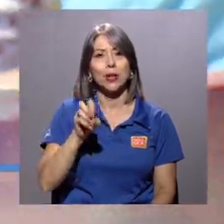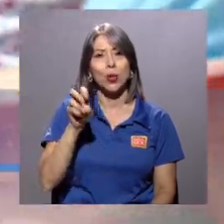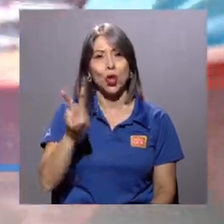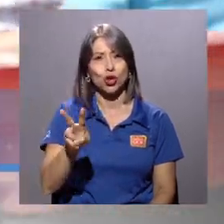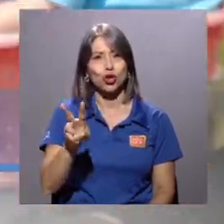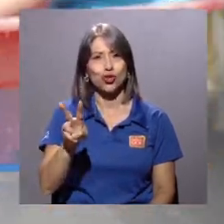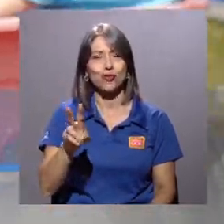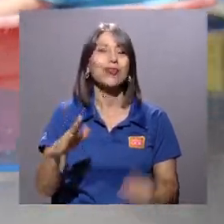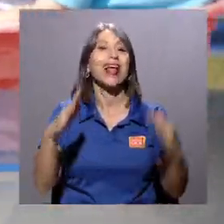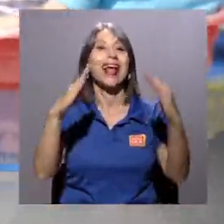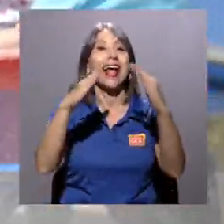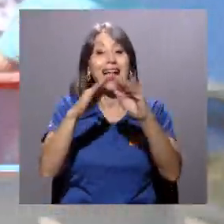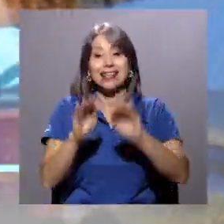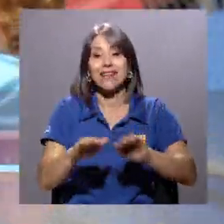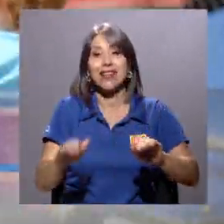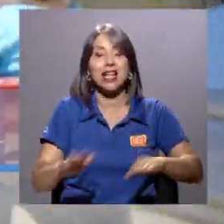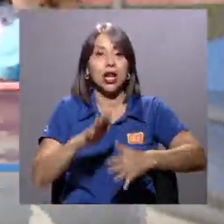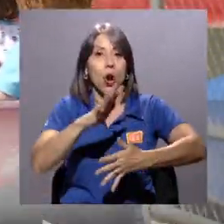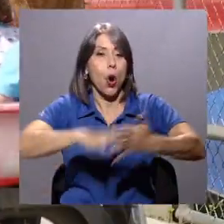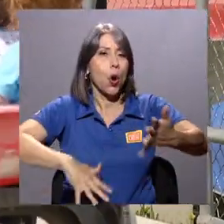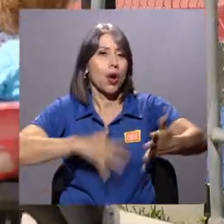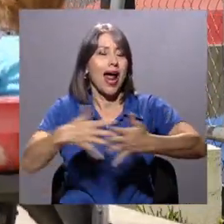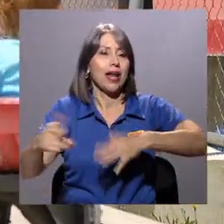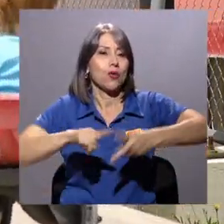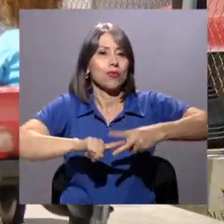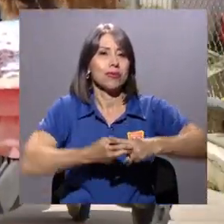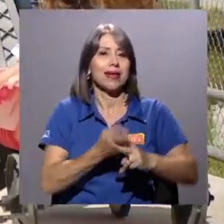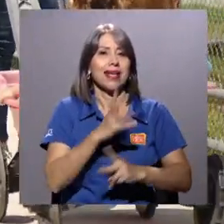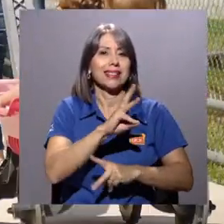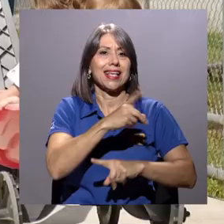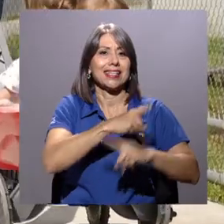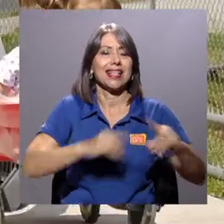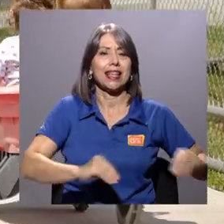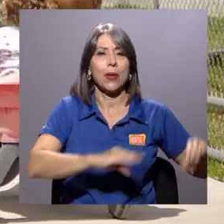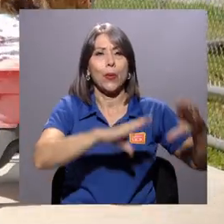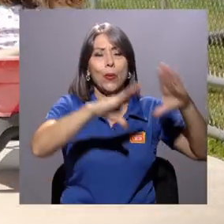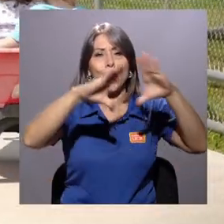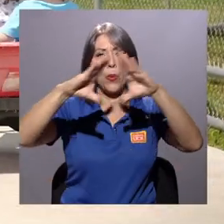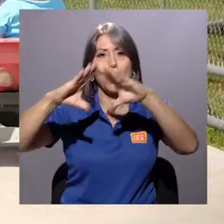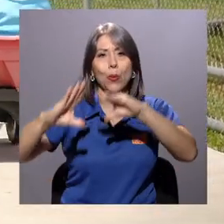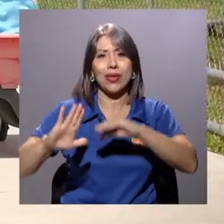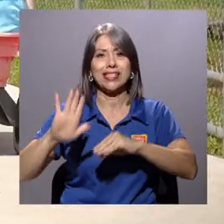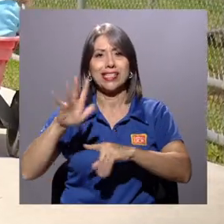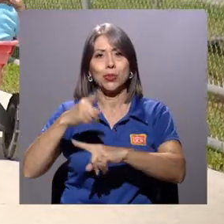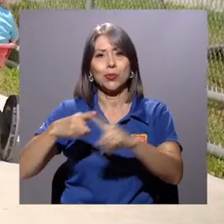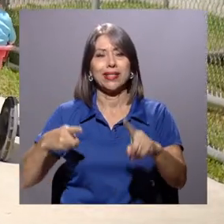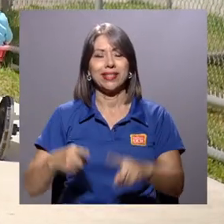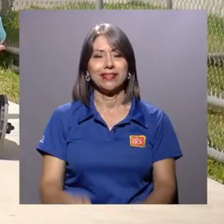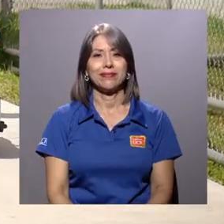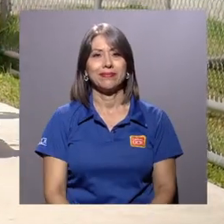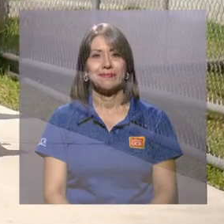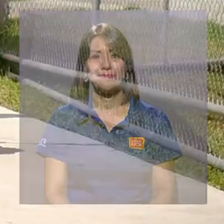2511-5302. La casa tiene un horario de 6:30 de la mañana a 5:30 de la tarde.